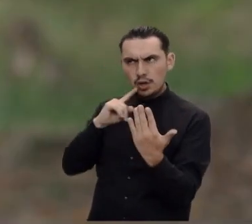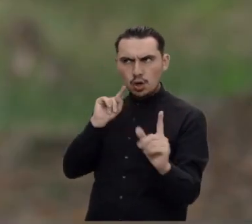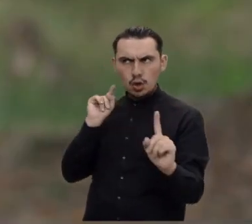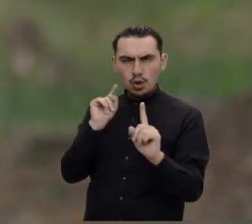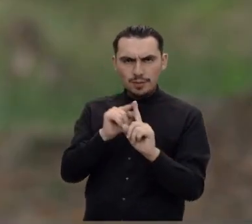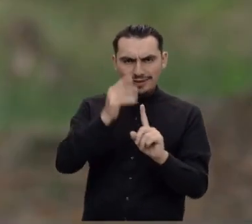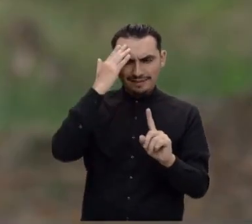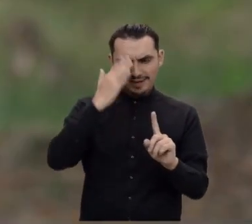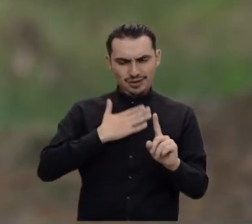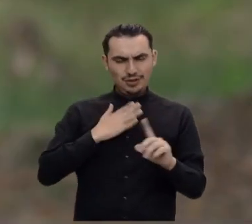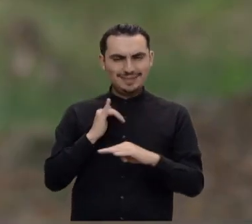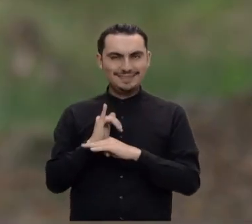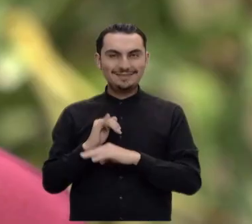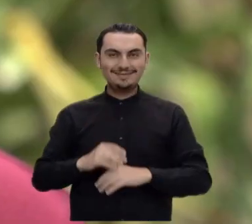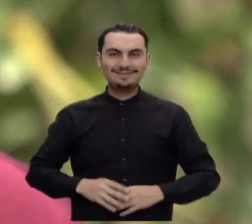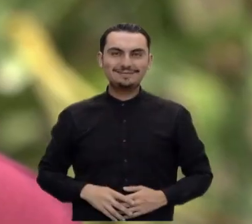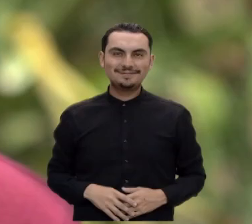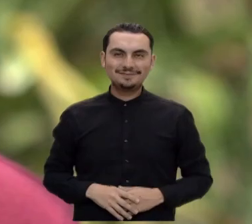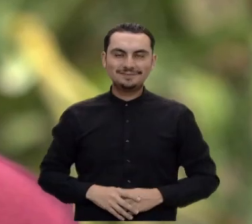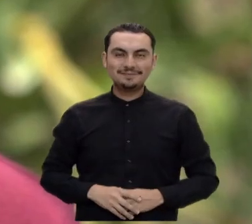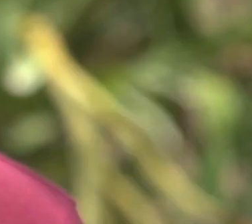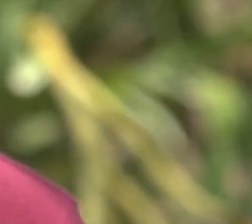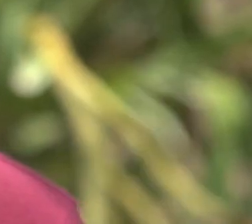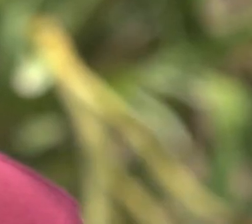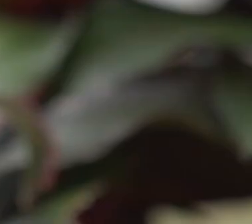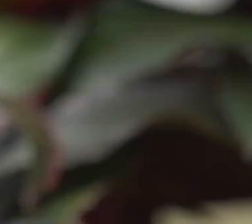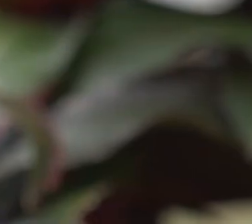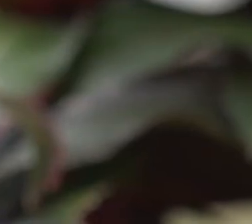la misionalidad del instituto.